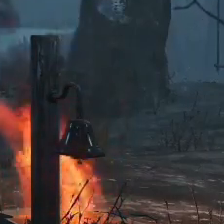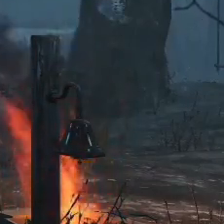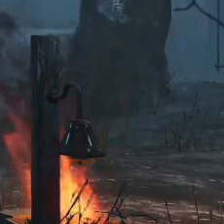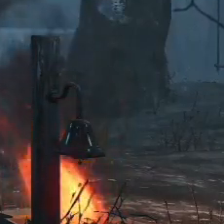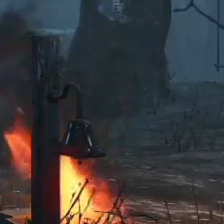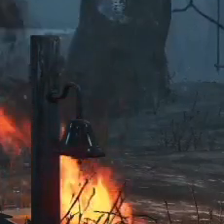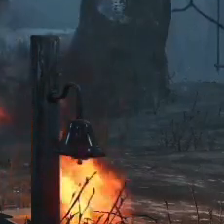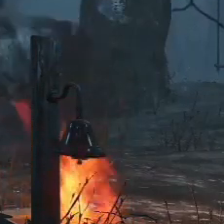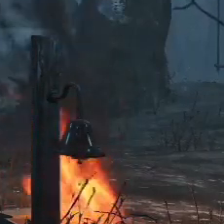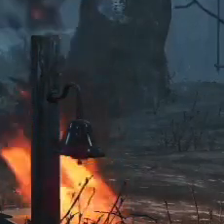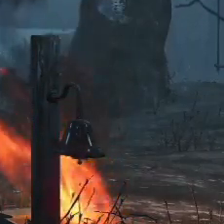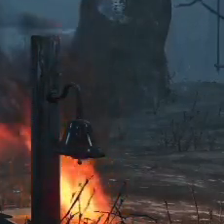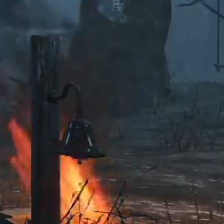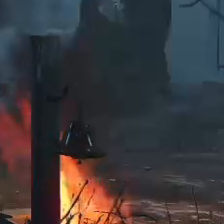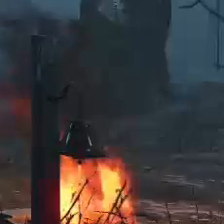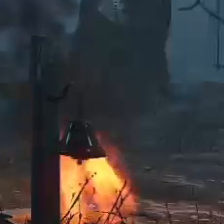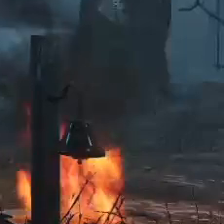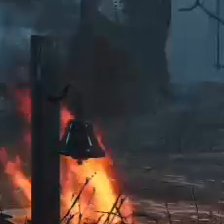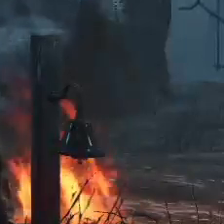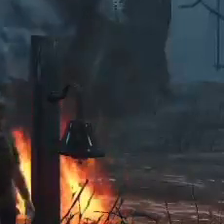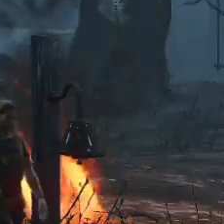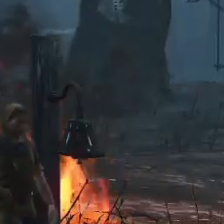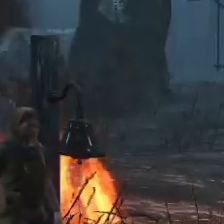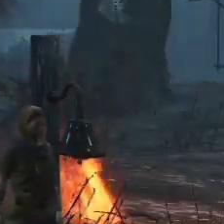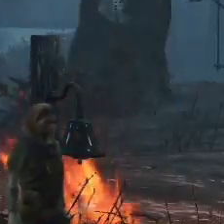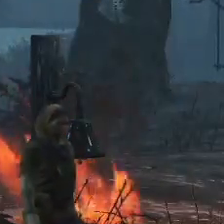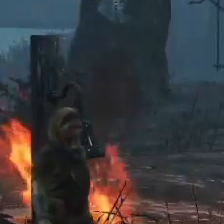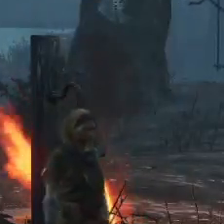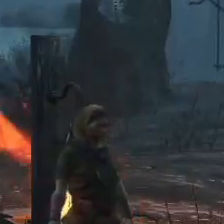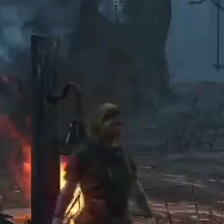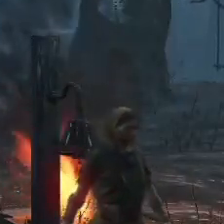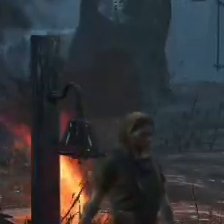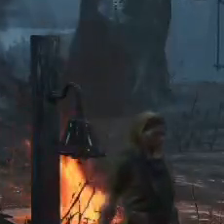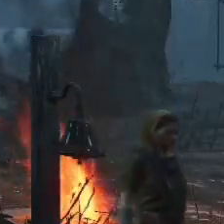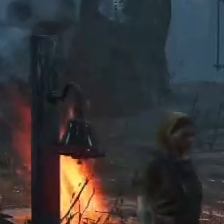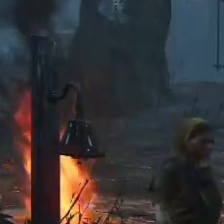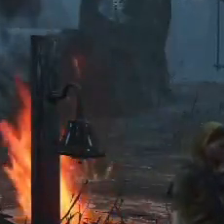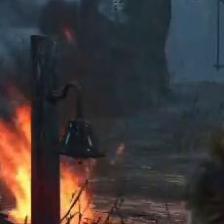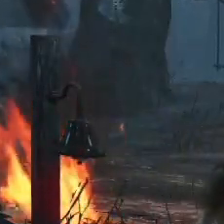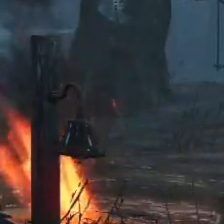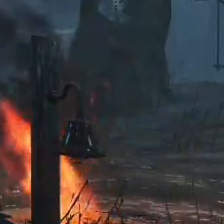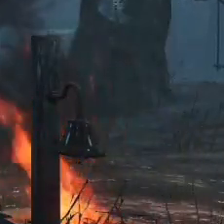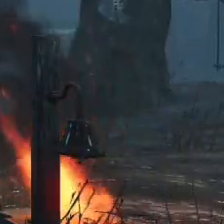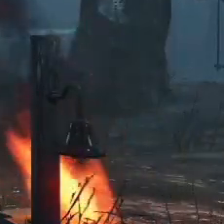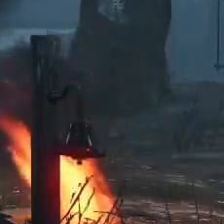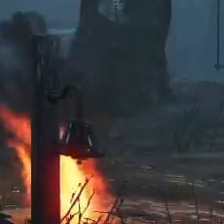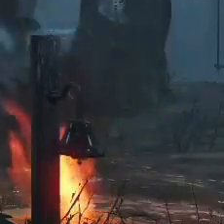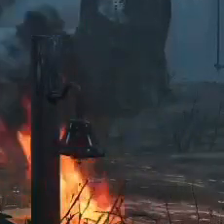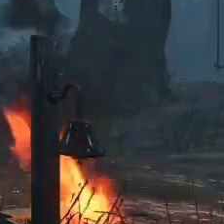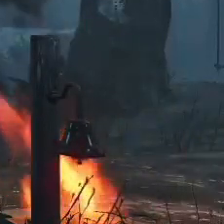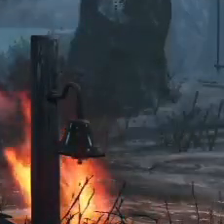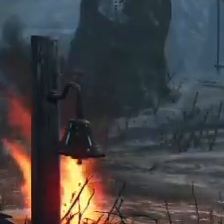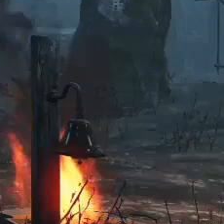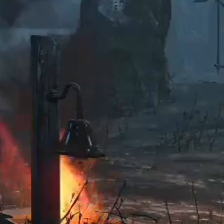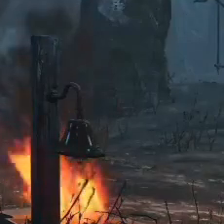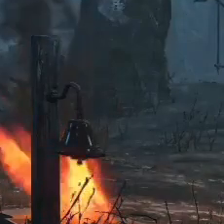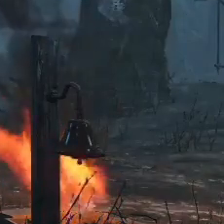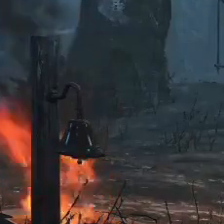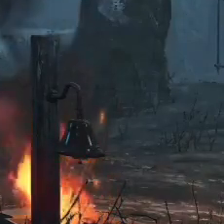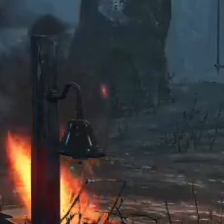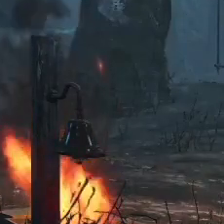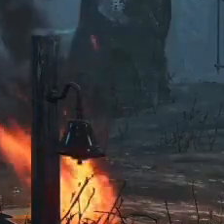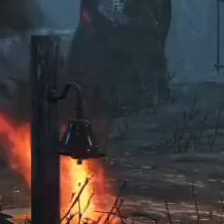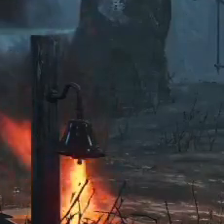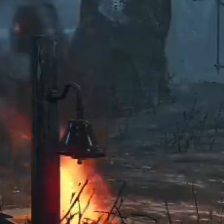cuente los otros años eso solamente el año 2019 y le van a sacar la plata a las pensiones de la gente que se va a pensionar en